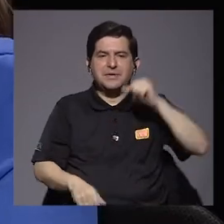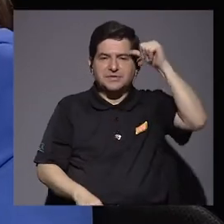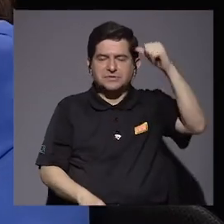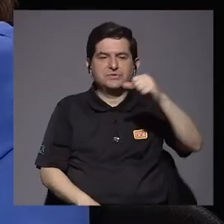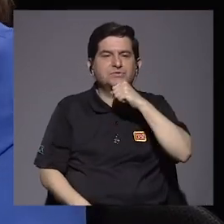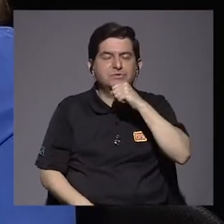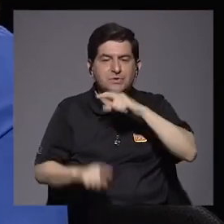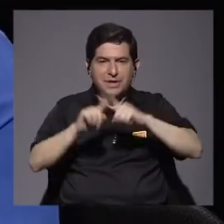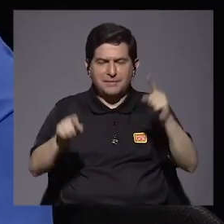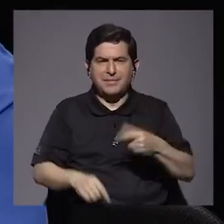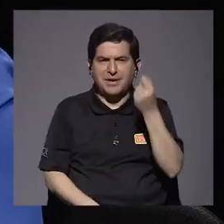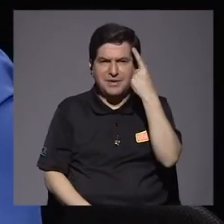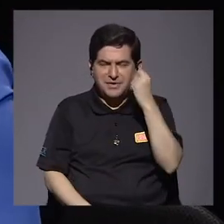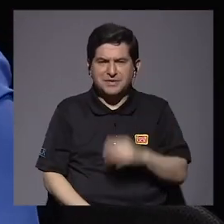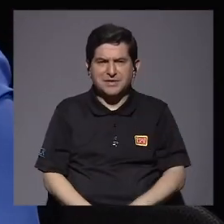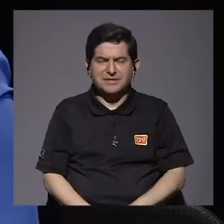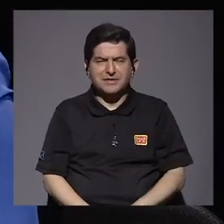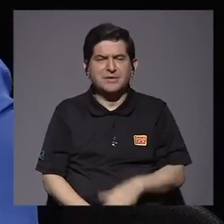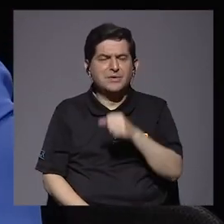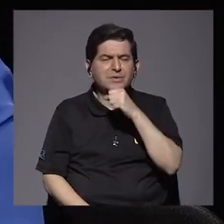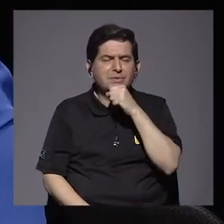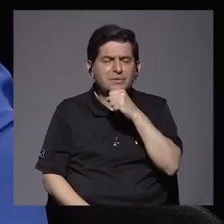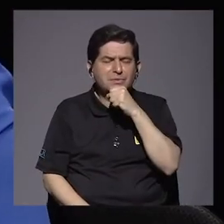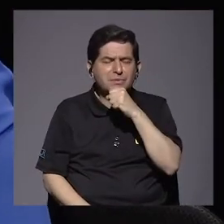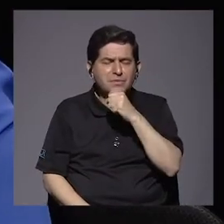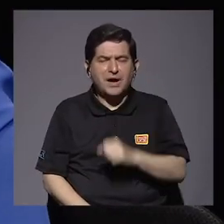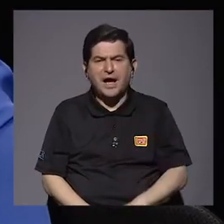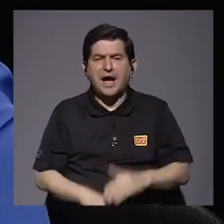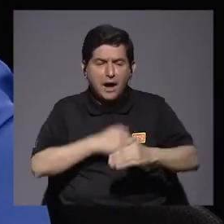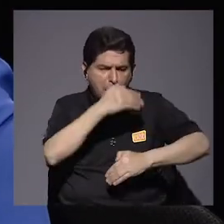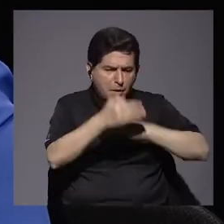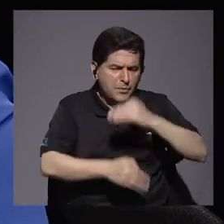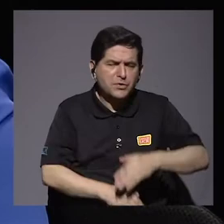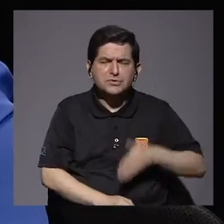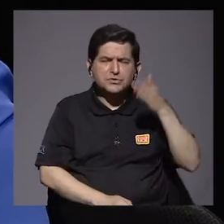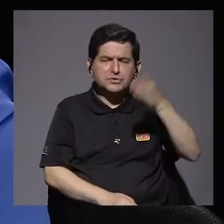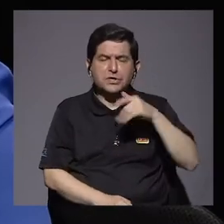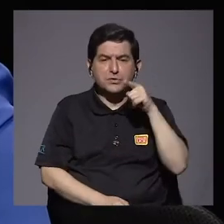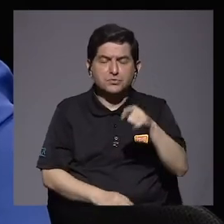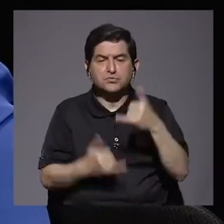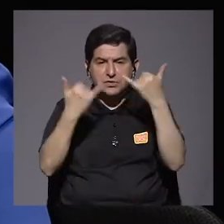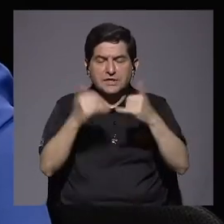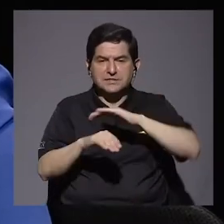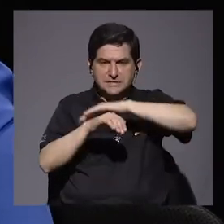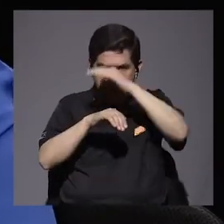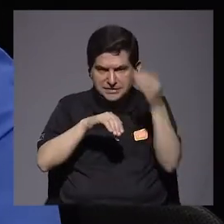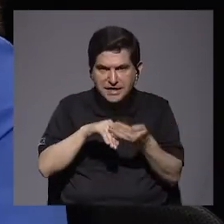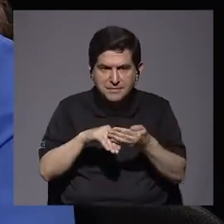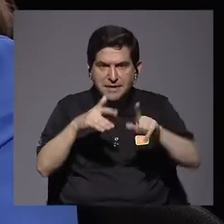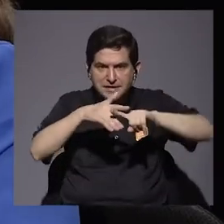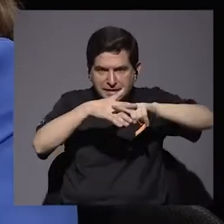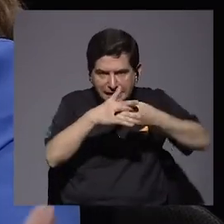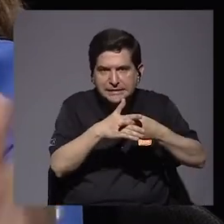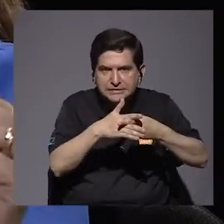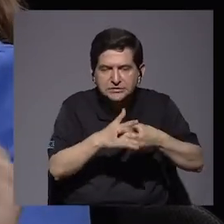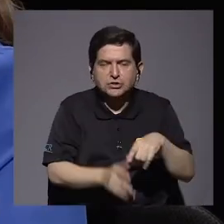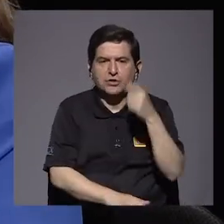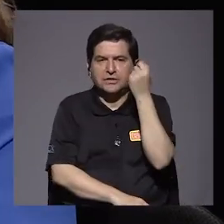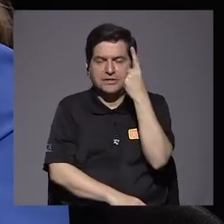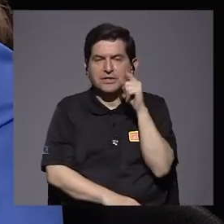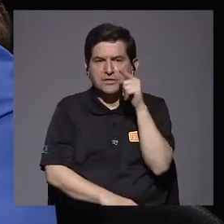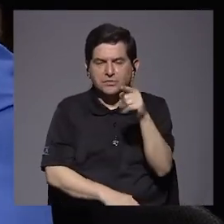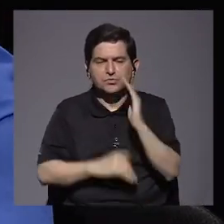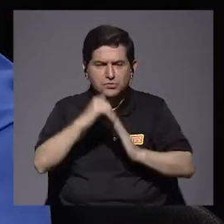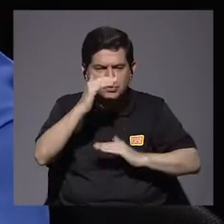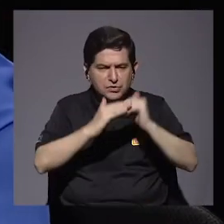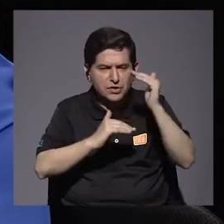pero si entendemos el envejecimiento como un proceso lento y natural que empieza incluso desde que usted está en el vientre materno, usted entonces entiende que